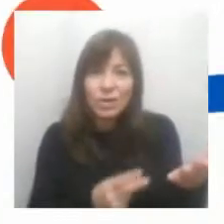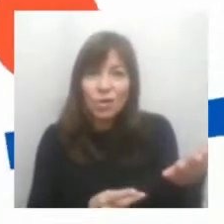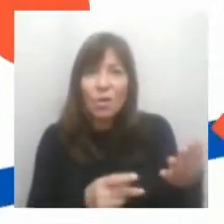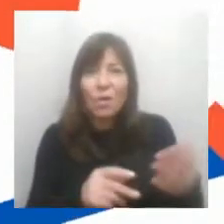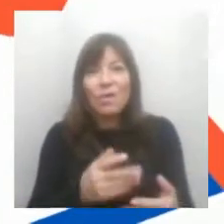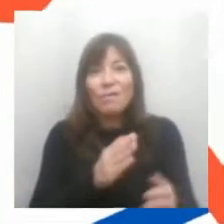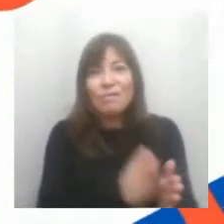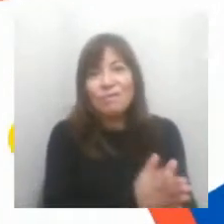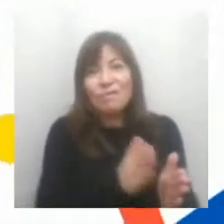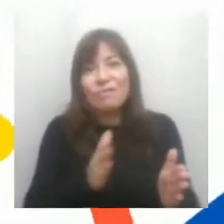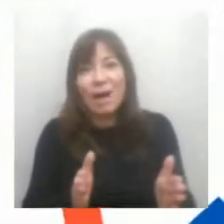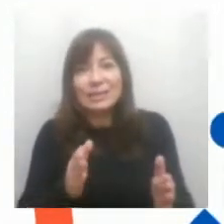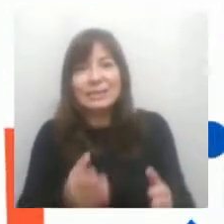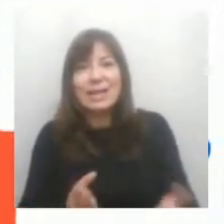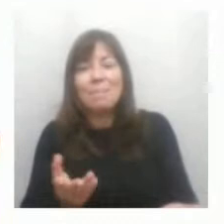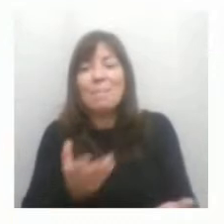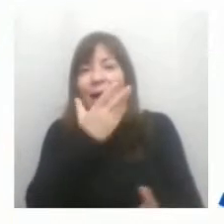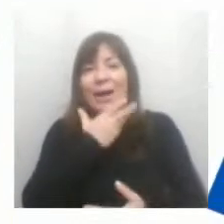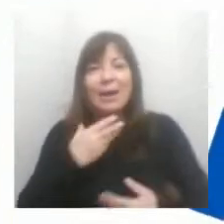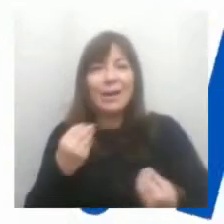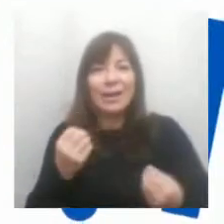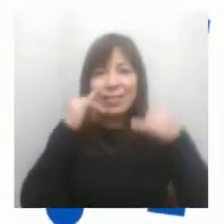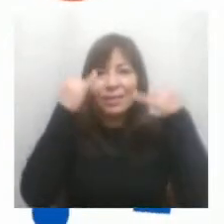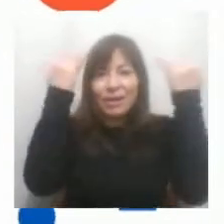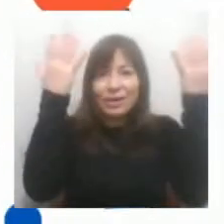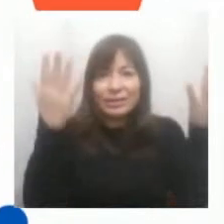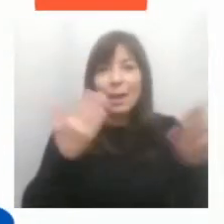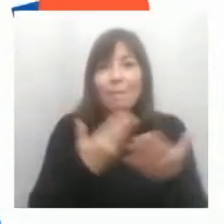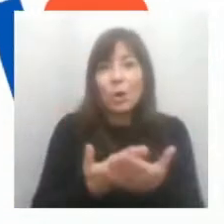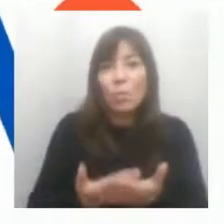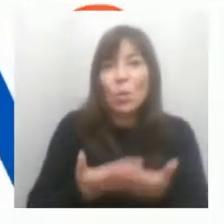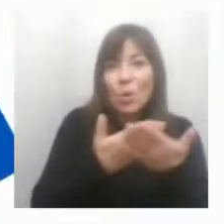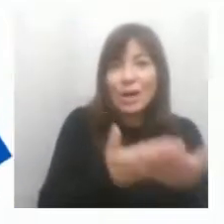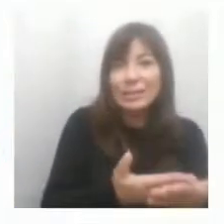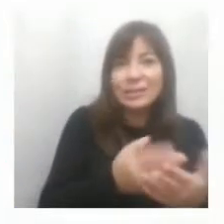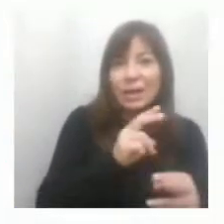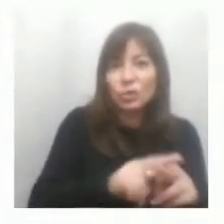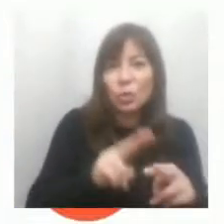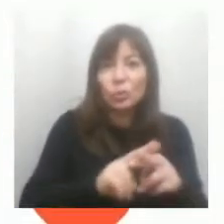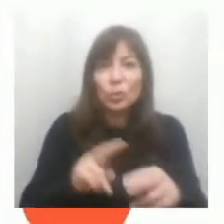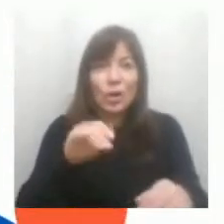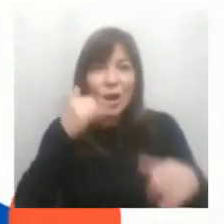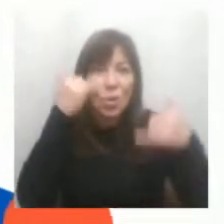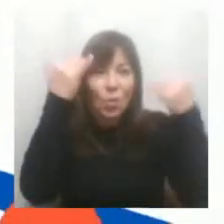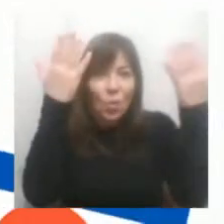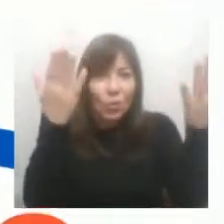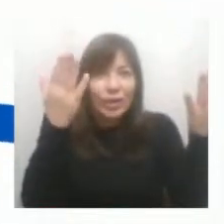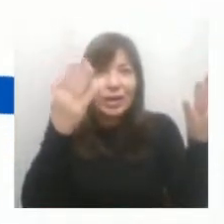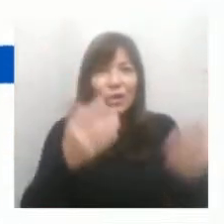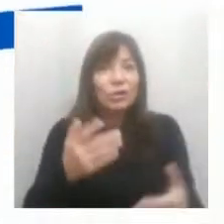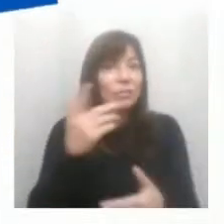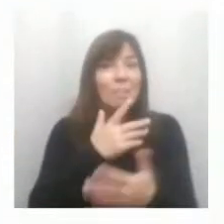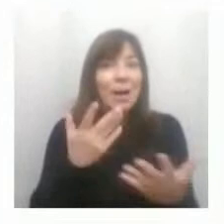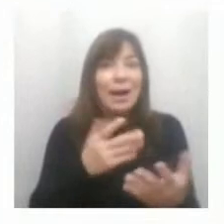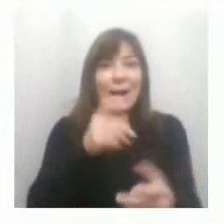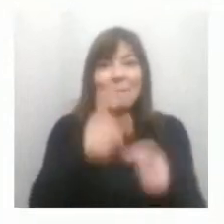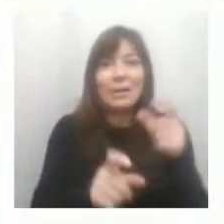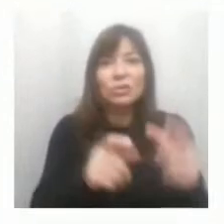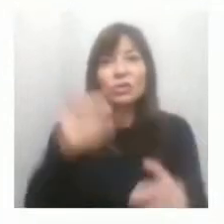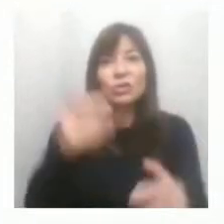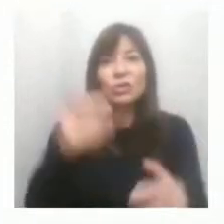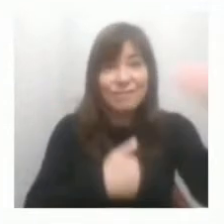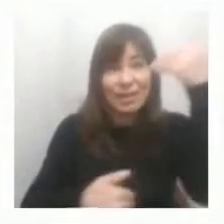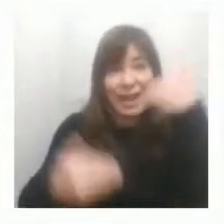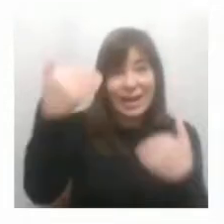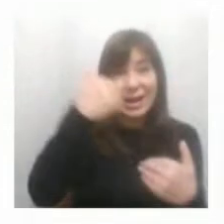etapa de diseñar. Acá creamos y proponemos soluciones lúdicas e interacciones que involucren al visitante y puedan con esto llevarse un